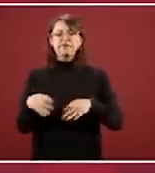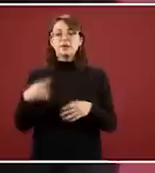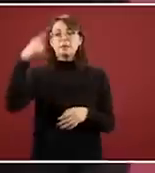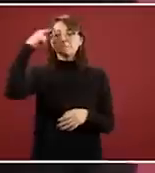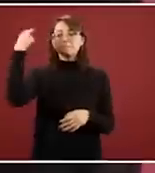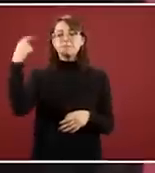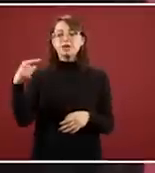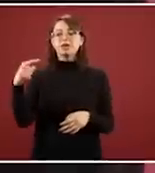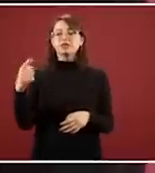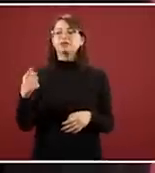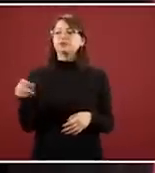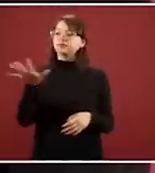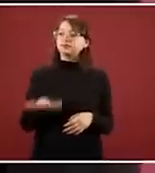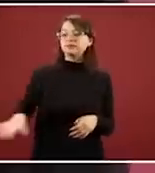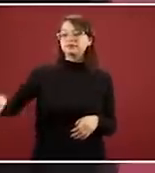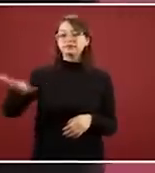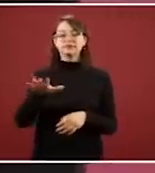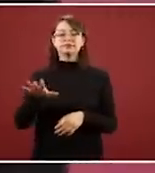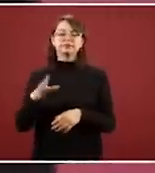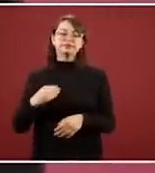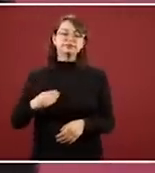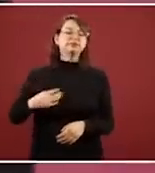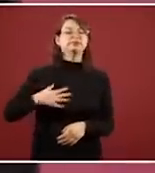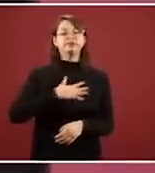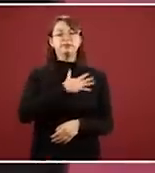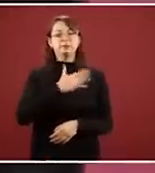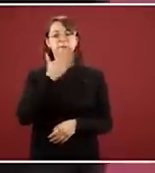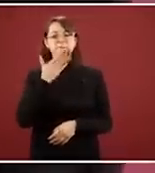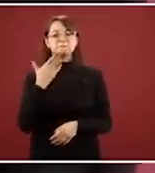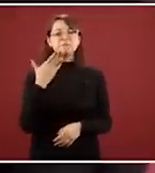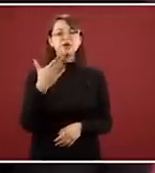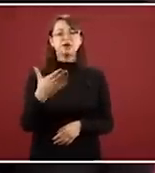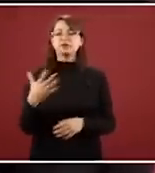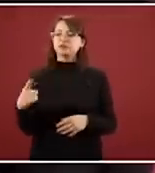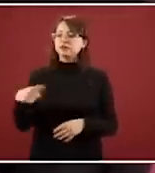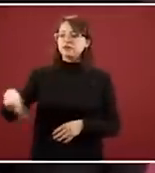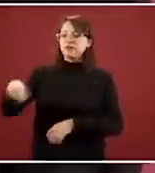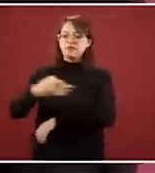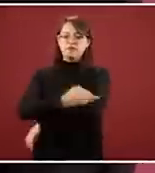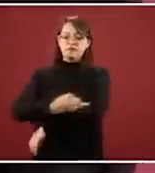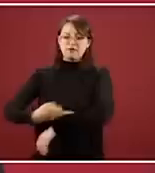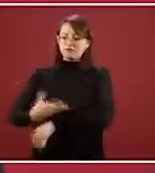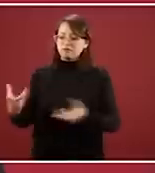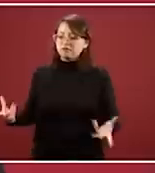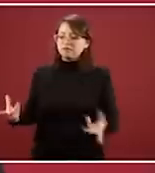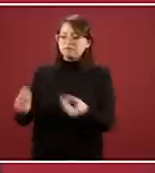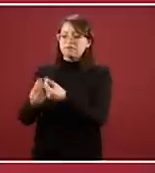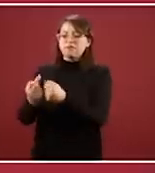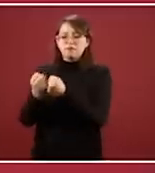dirigido al bienestar de las familias, a fortalecer